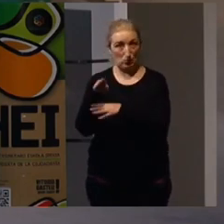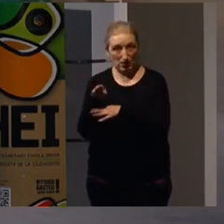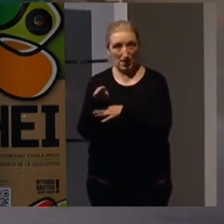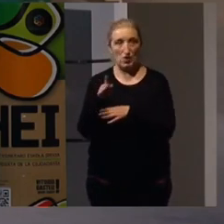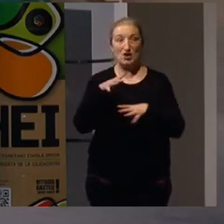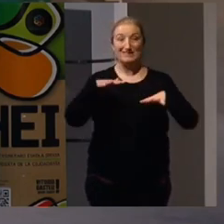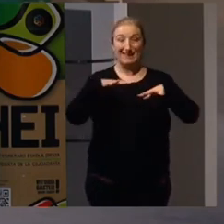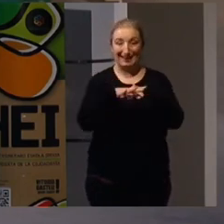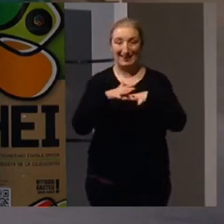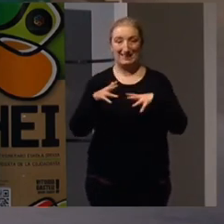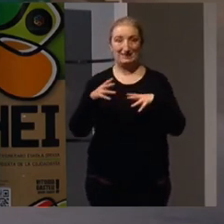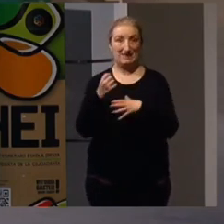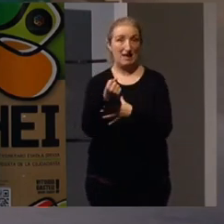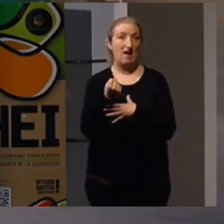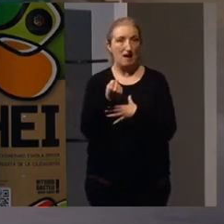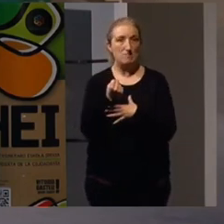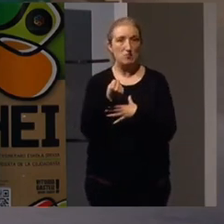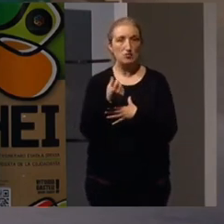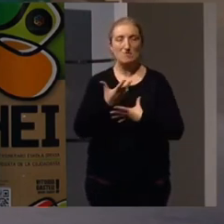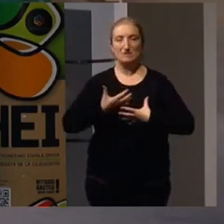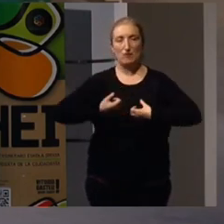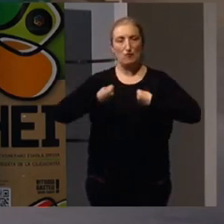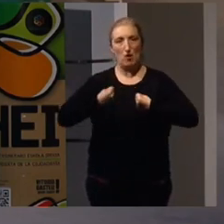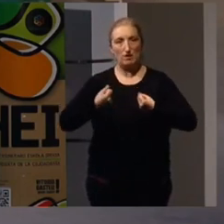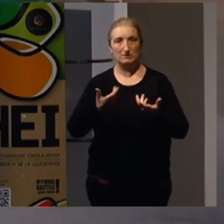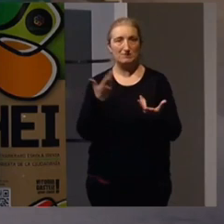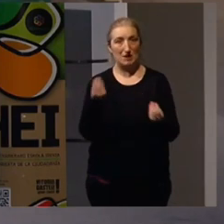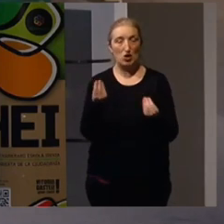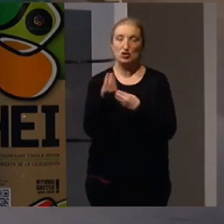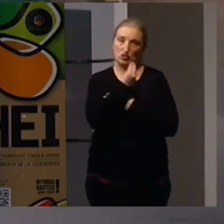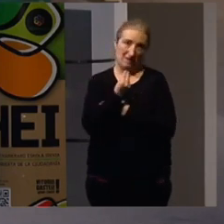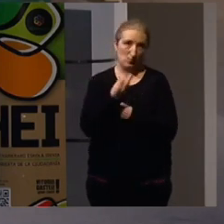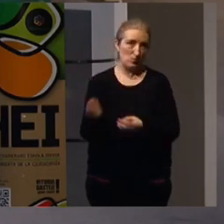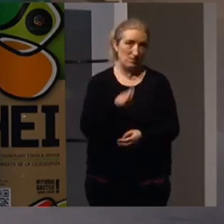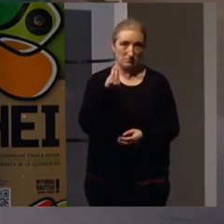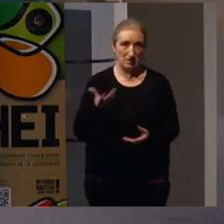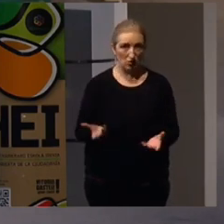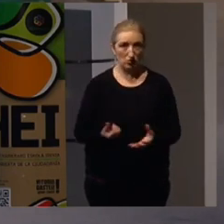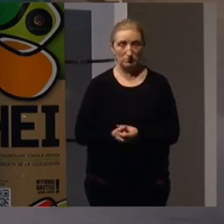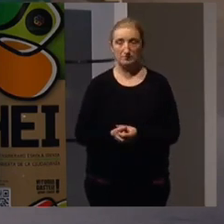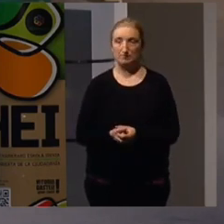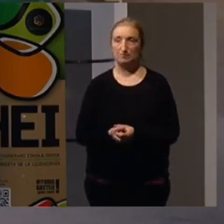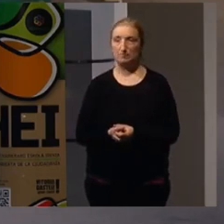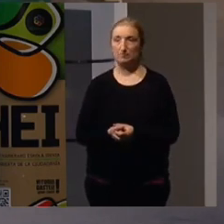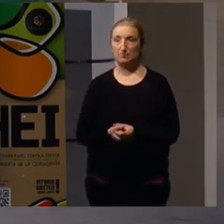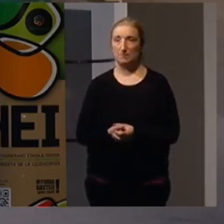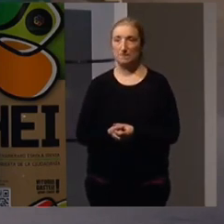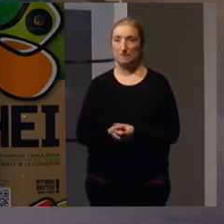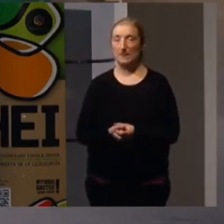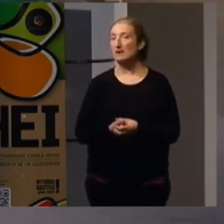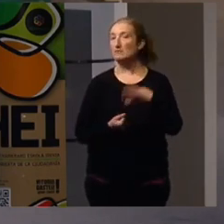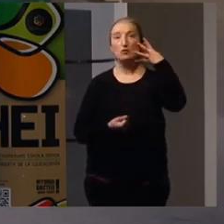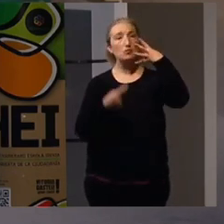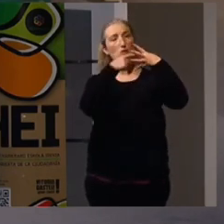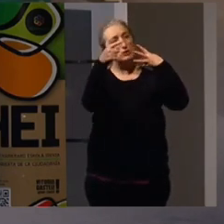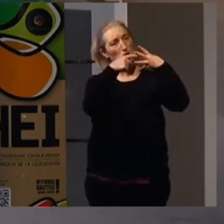cuidados, esas redes de apoyo que podemos hacer van a ser mucho más sólidas y van a cuidarnos mucho mejor, ¿vale? Son